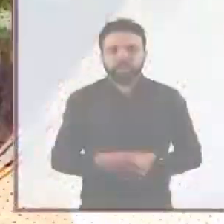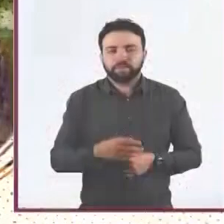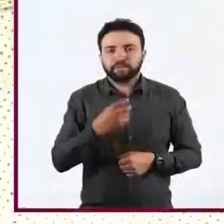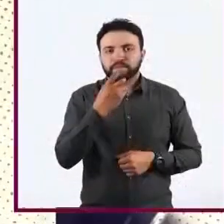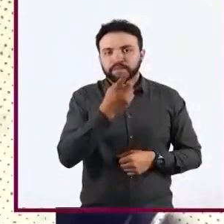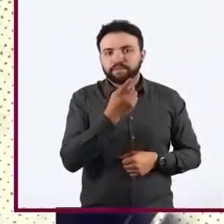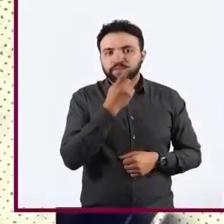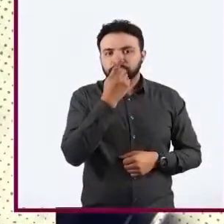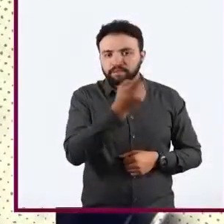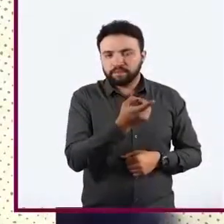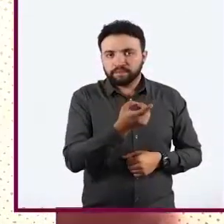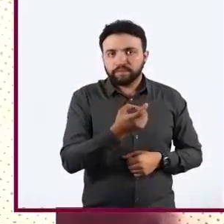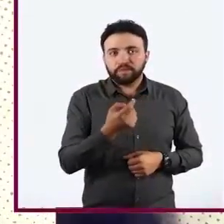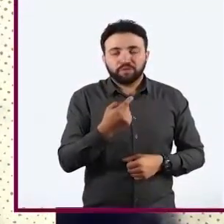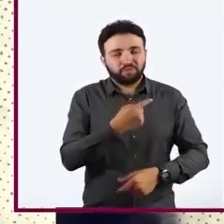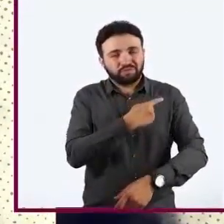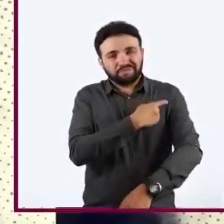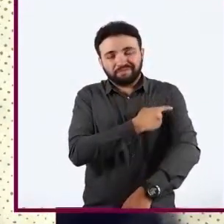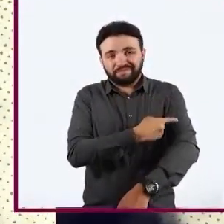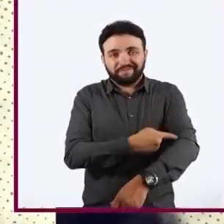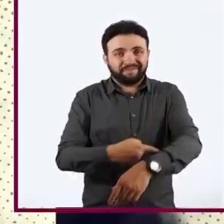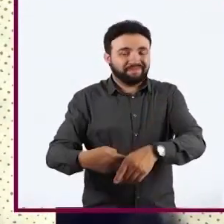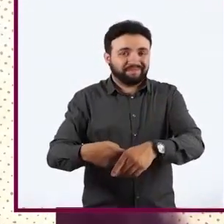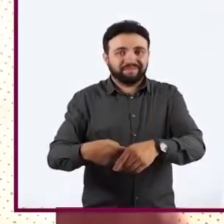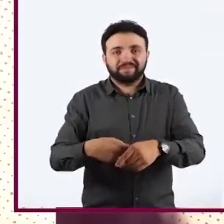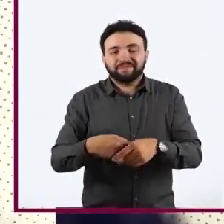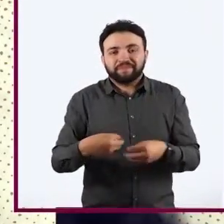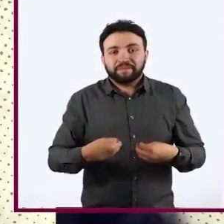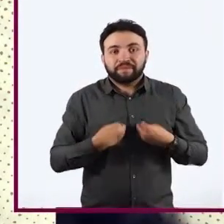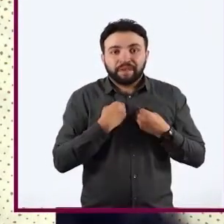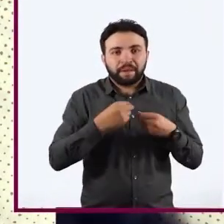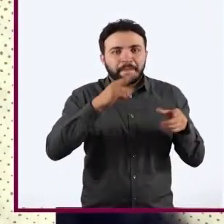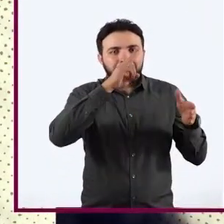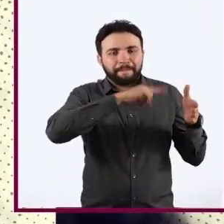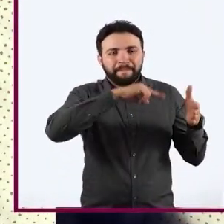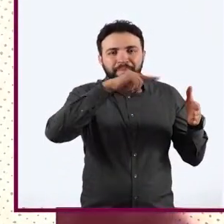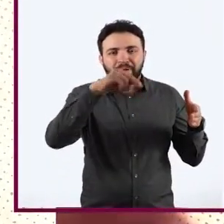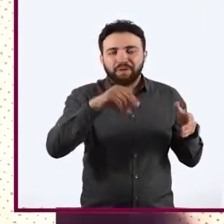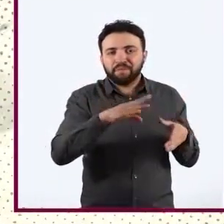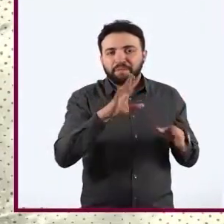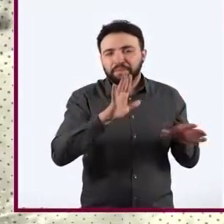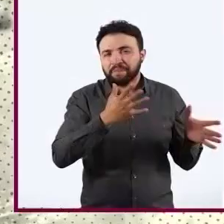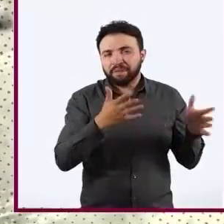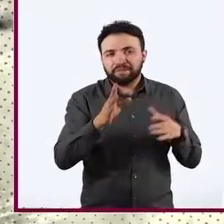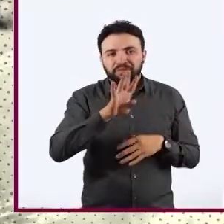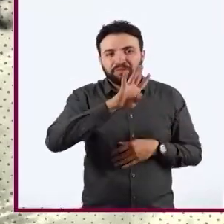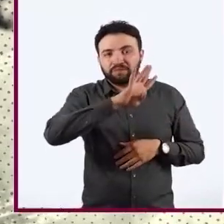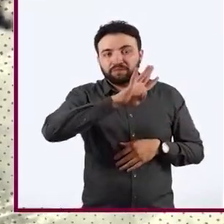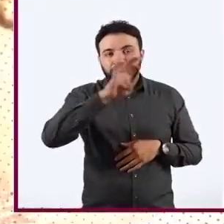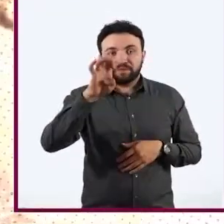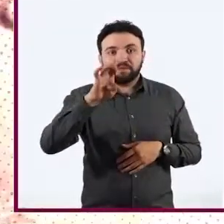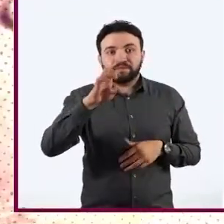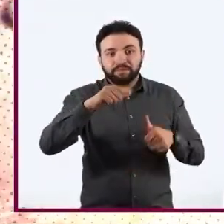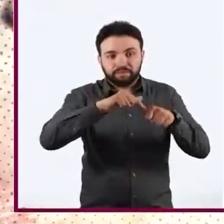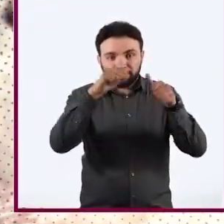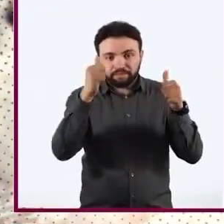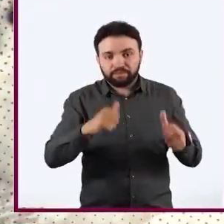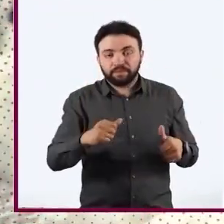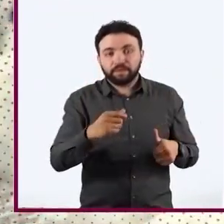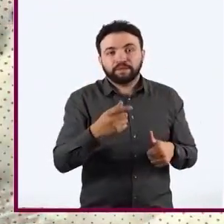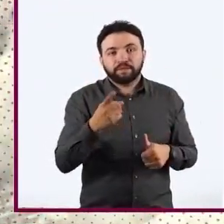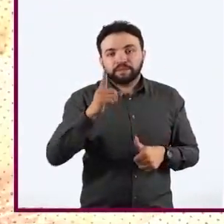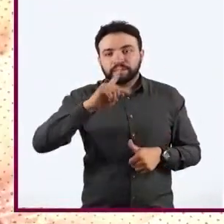Se estima que, a lo largo de su vida, Joaquín Clausel pintó más de 400 obras, de las cuales 100 son de gran